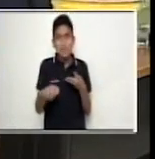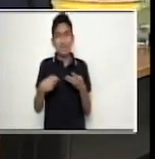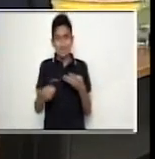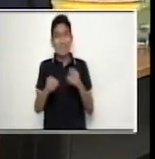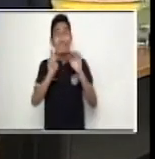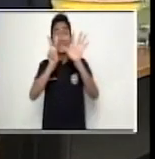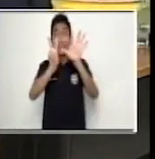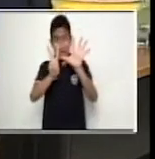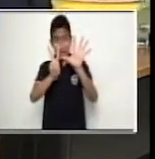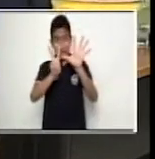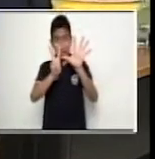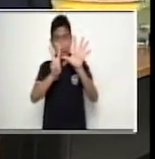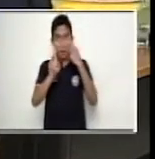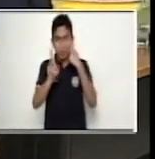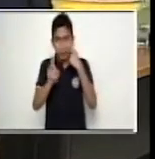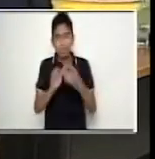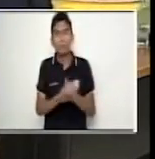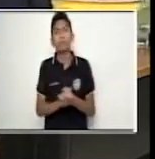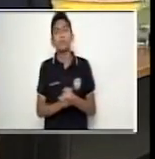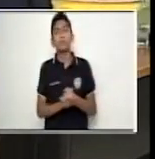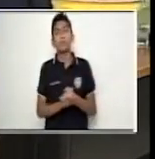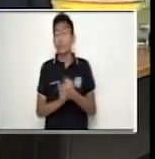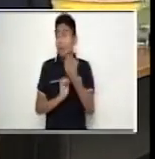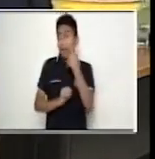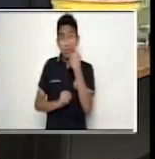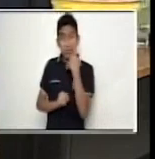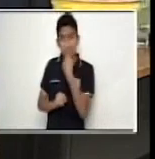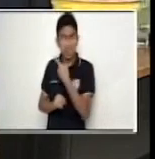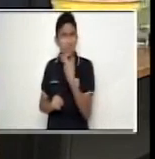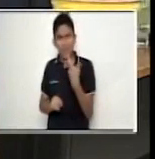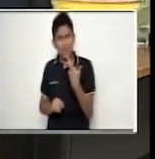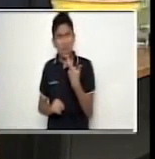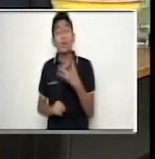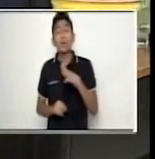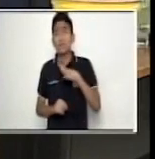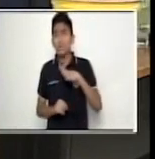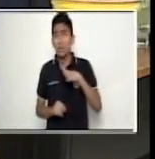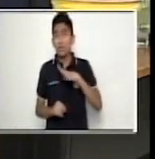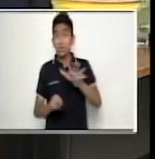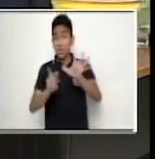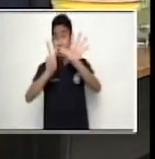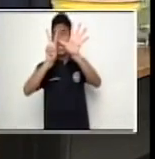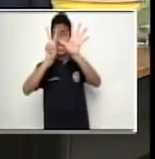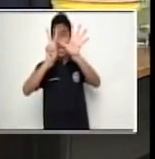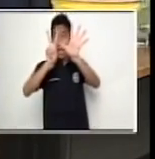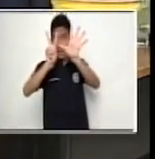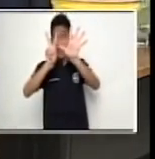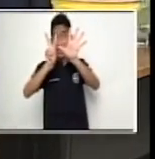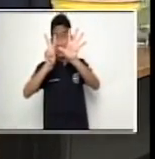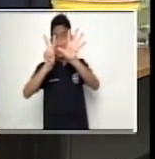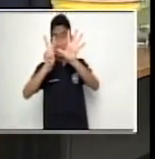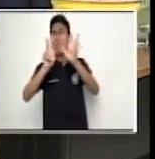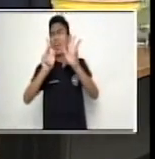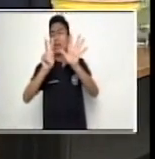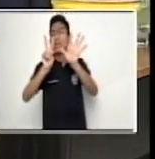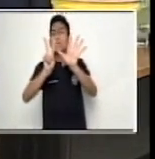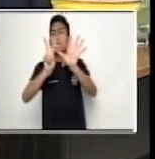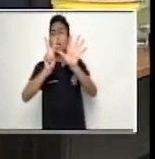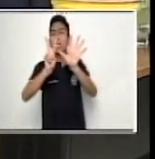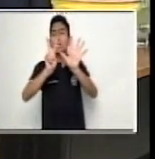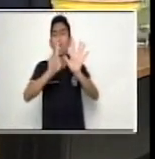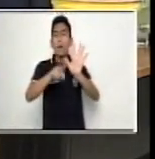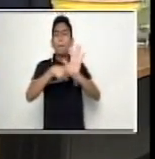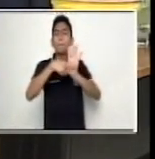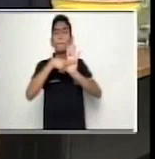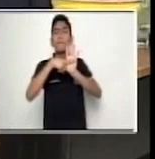7. Ahora vemos que tenemos que restarle al 7, o sea, al minuendo, un 6 en